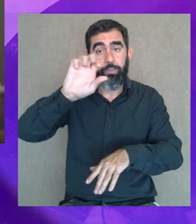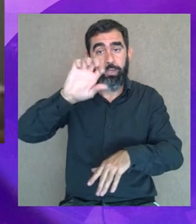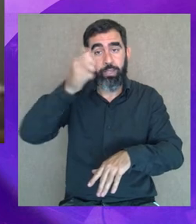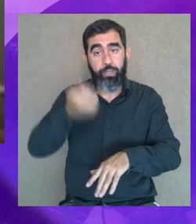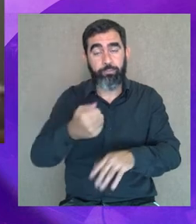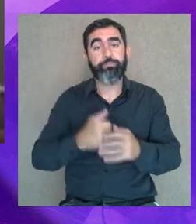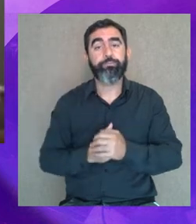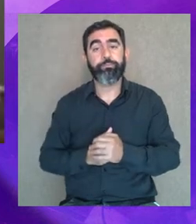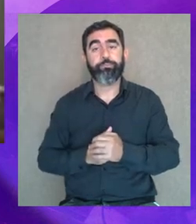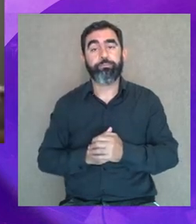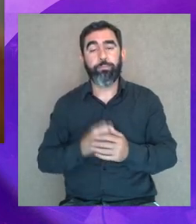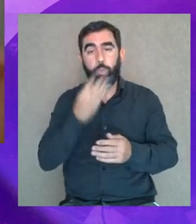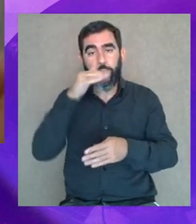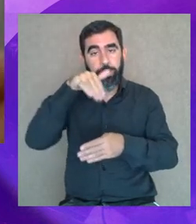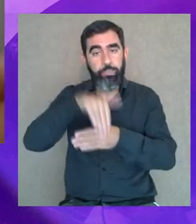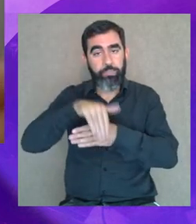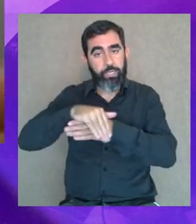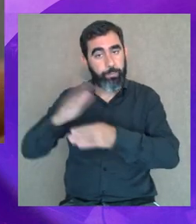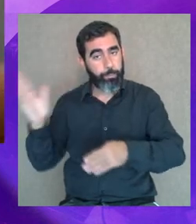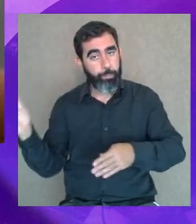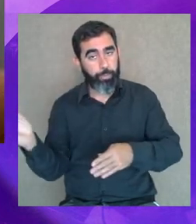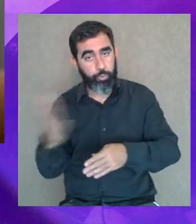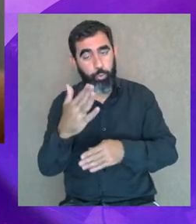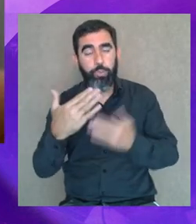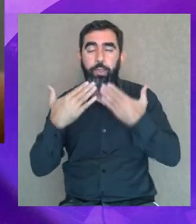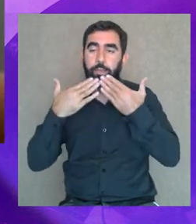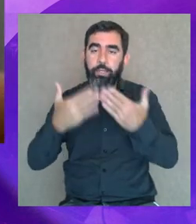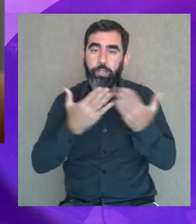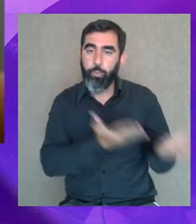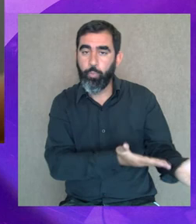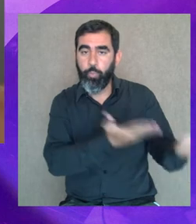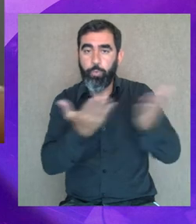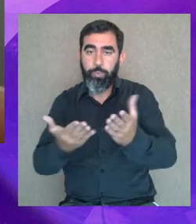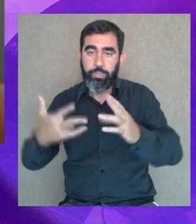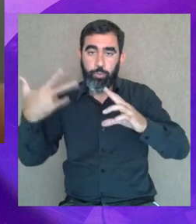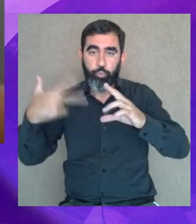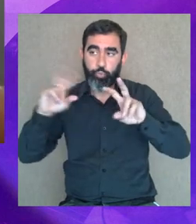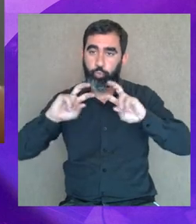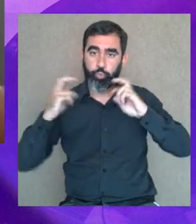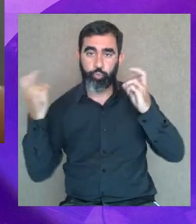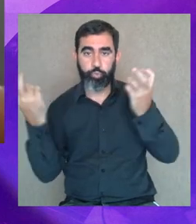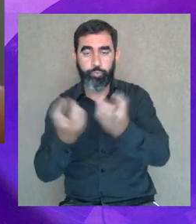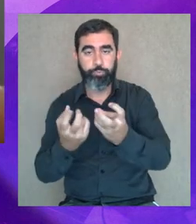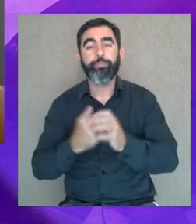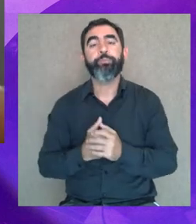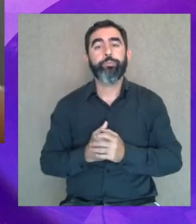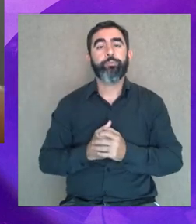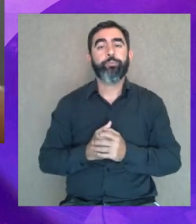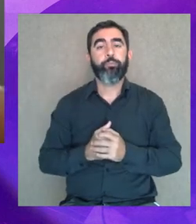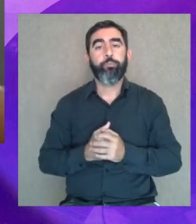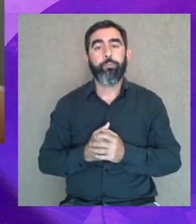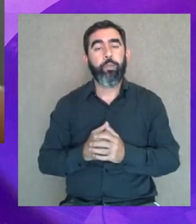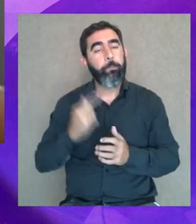hola bueno buenas tardes a todos muchas gracias por invitarme a este espacio esté